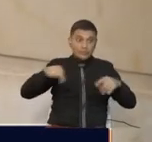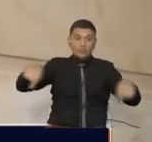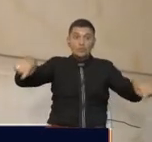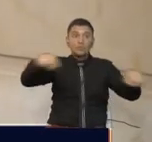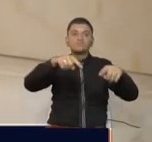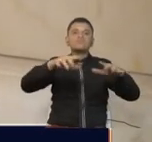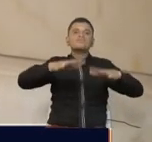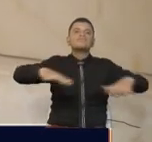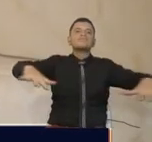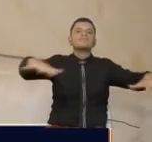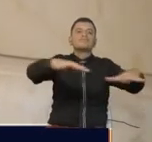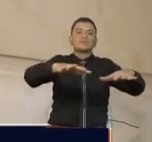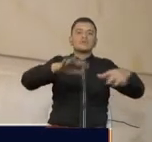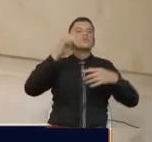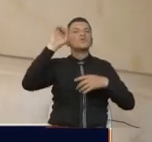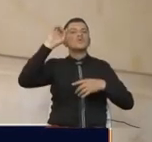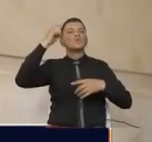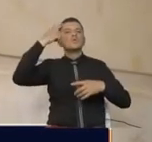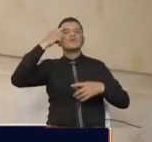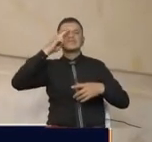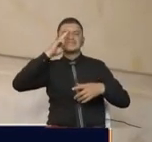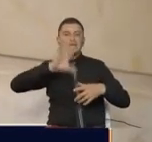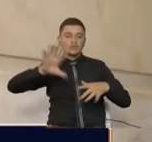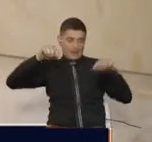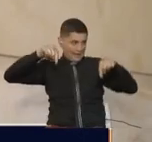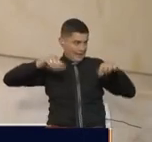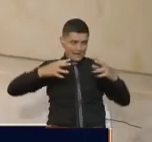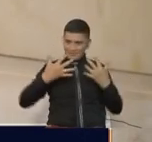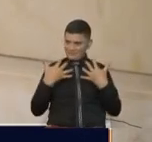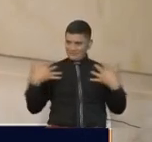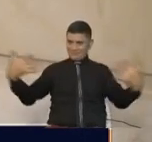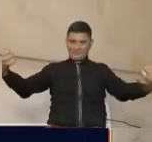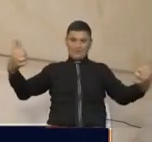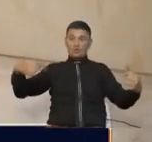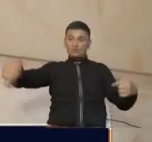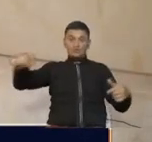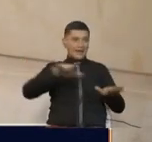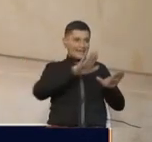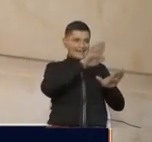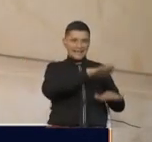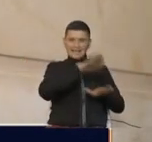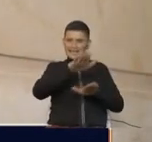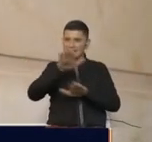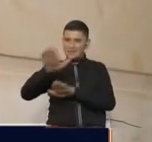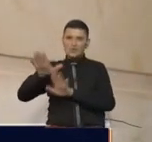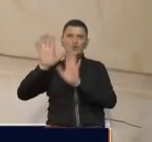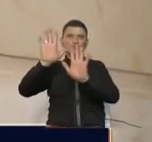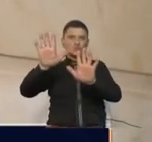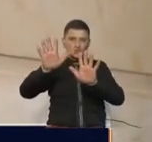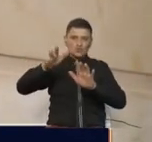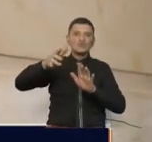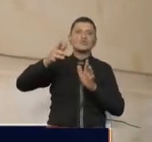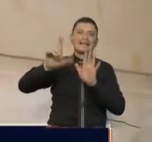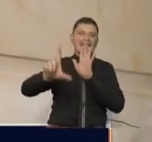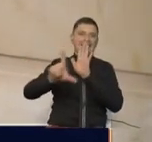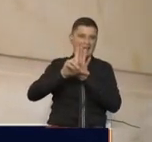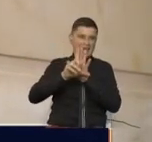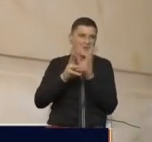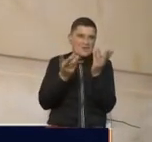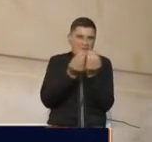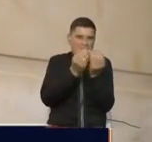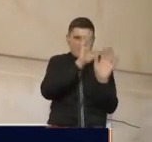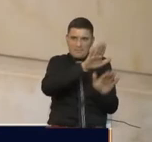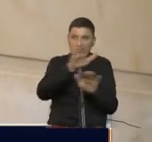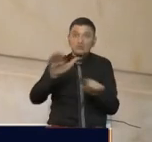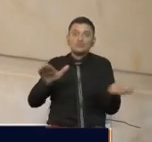están el gobierno nacional y quienes representan al pueblo en el legislativo de Colombia, le